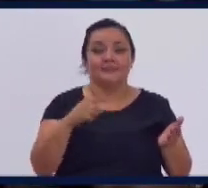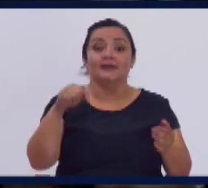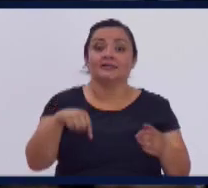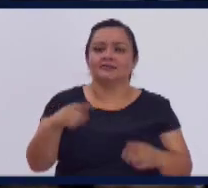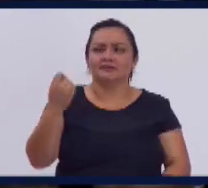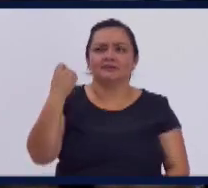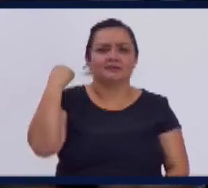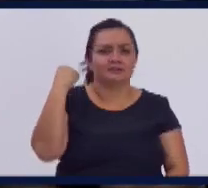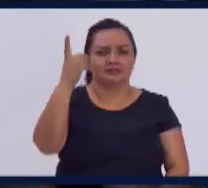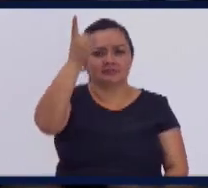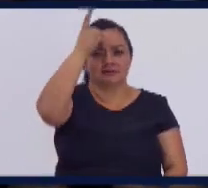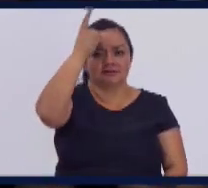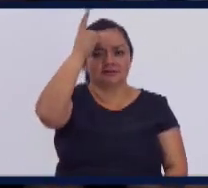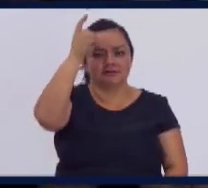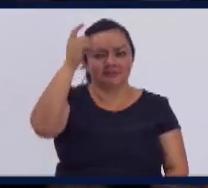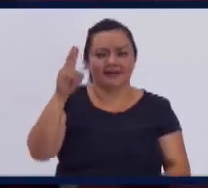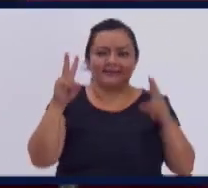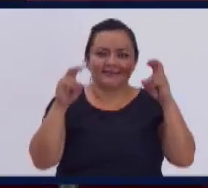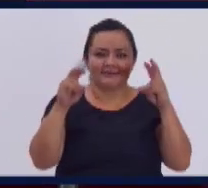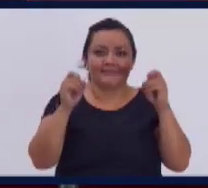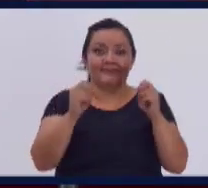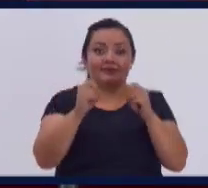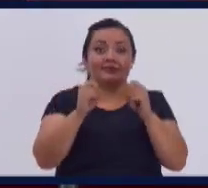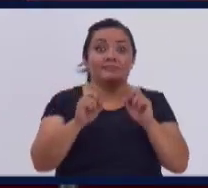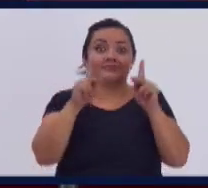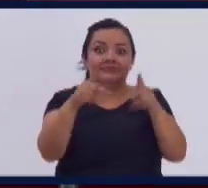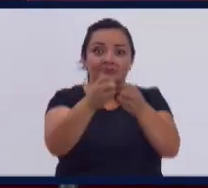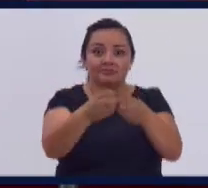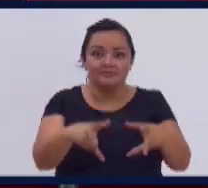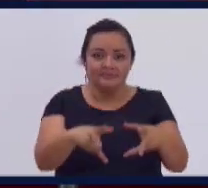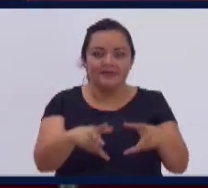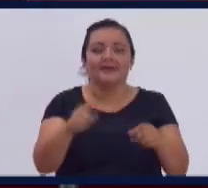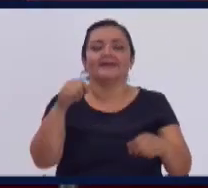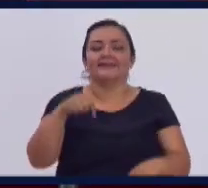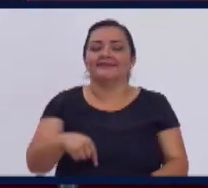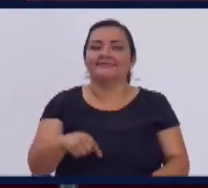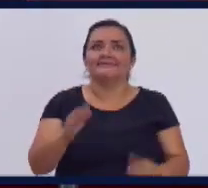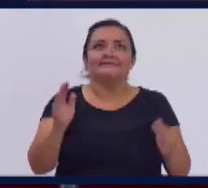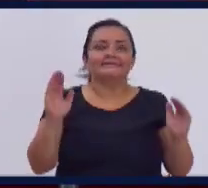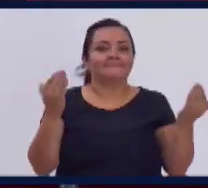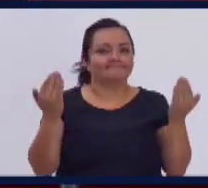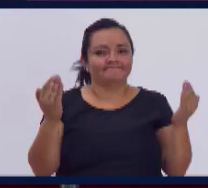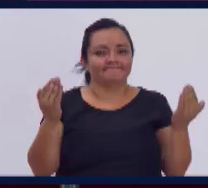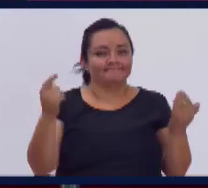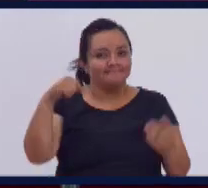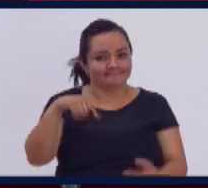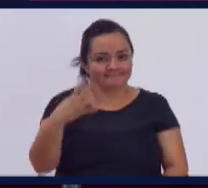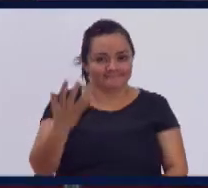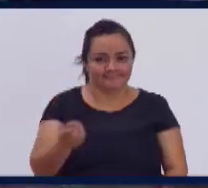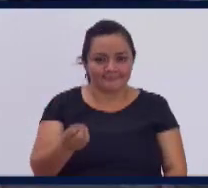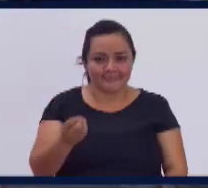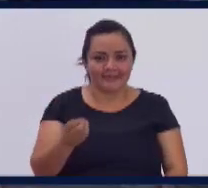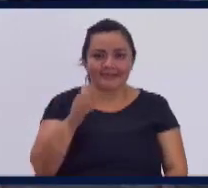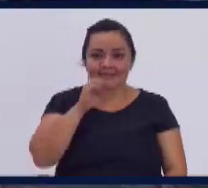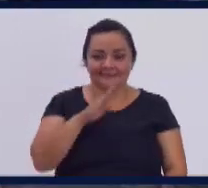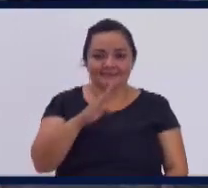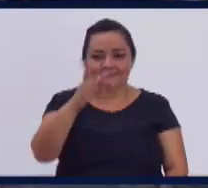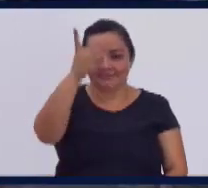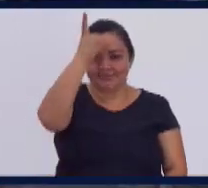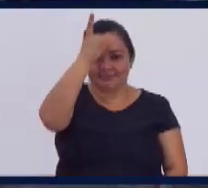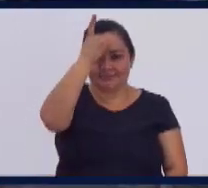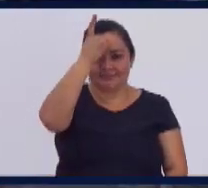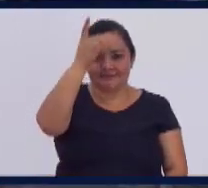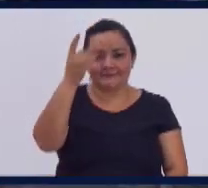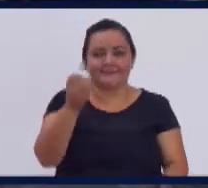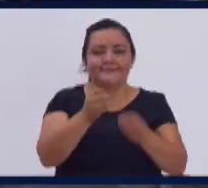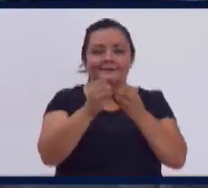Hablábamos el domingo de la pérdida de oportunidades y tiene mucho que ver con lo que quiero hablar hoy. Y decíamos el domingo que la pérdida de